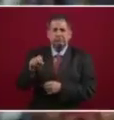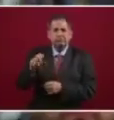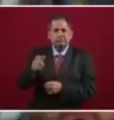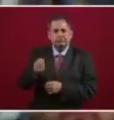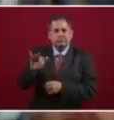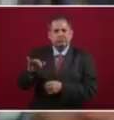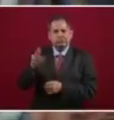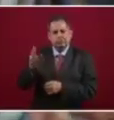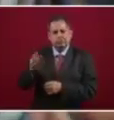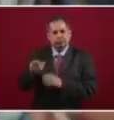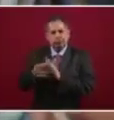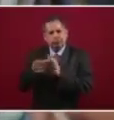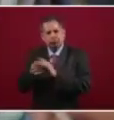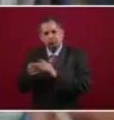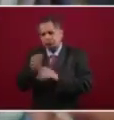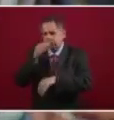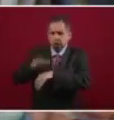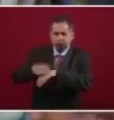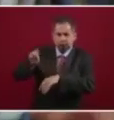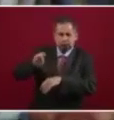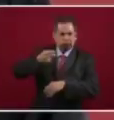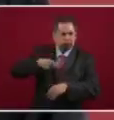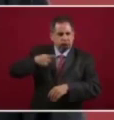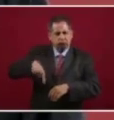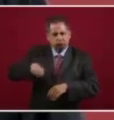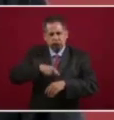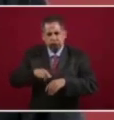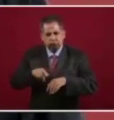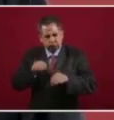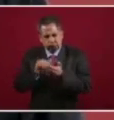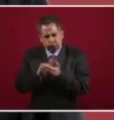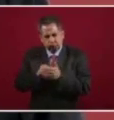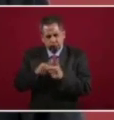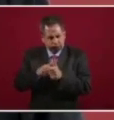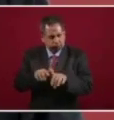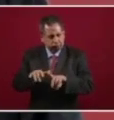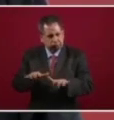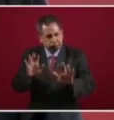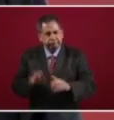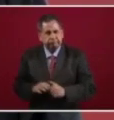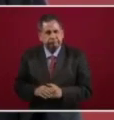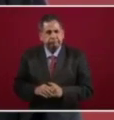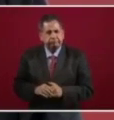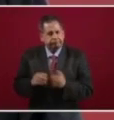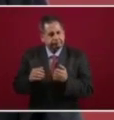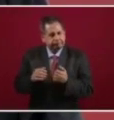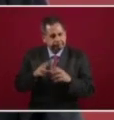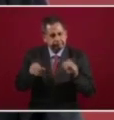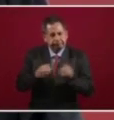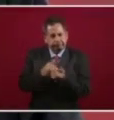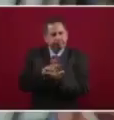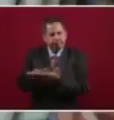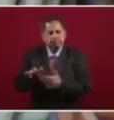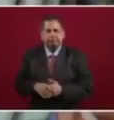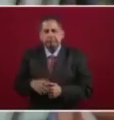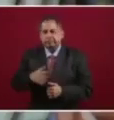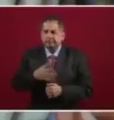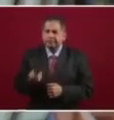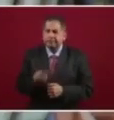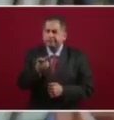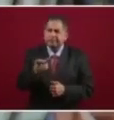54, le mandan saludos las personas que siguen este canal, respaldo. Y yo